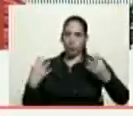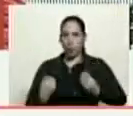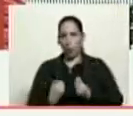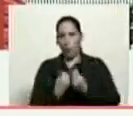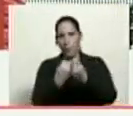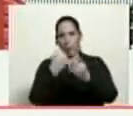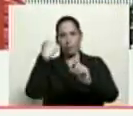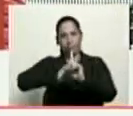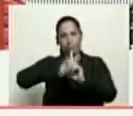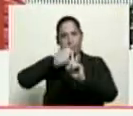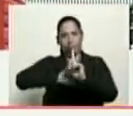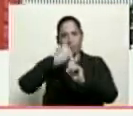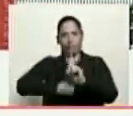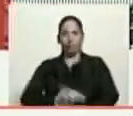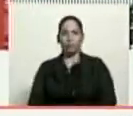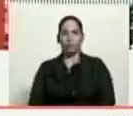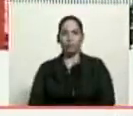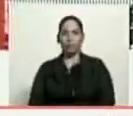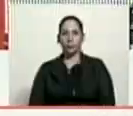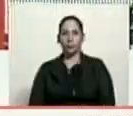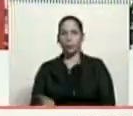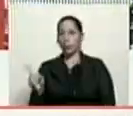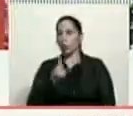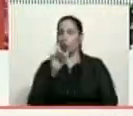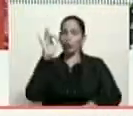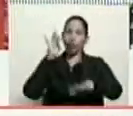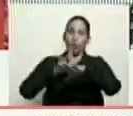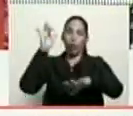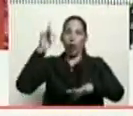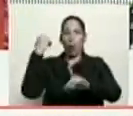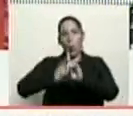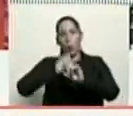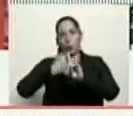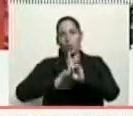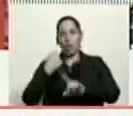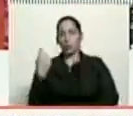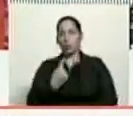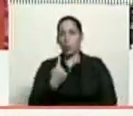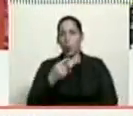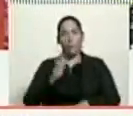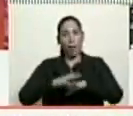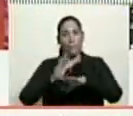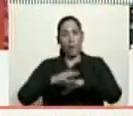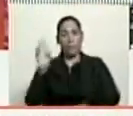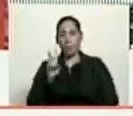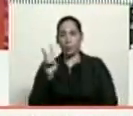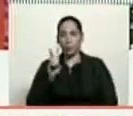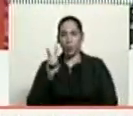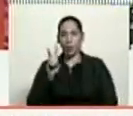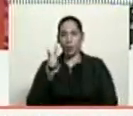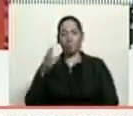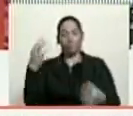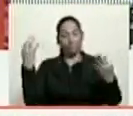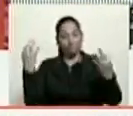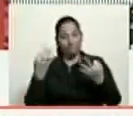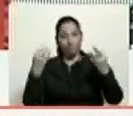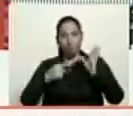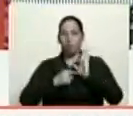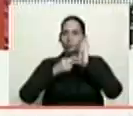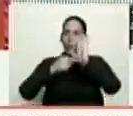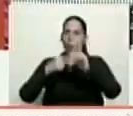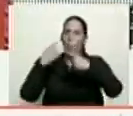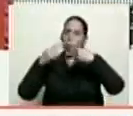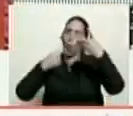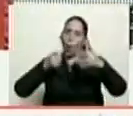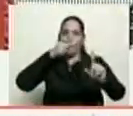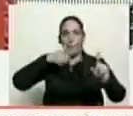en esta batalla. No nos ha tocado luchar solo. Y lo que está ocurriendo aquí en Venezuela va a ser con seguridad ejemplo para otros